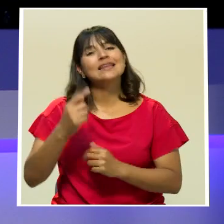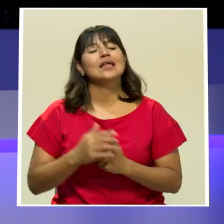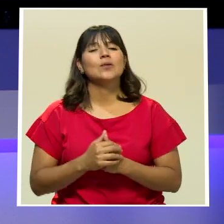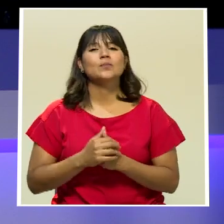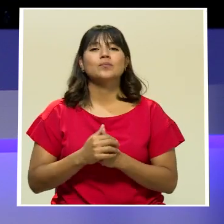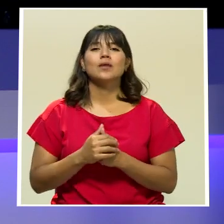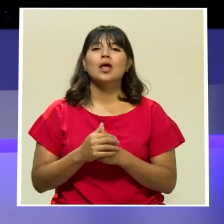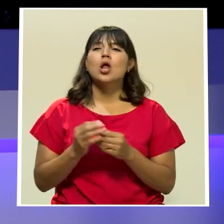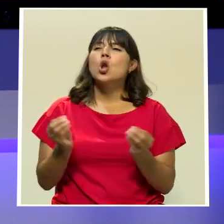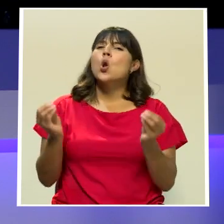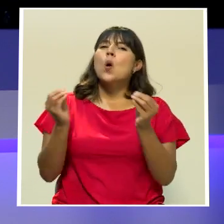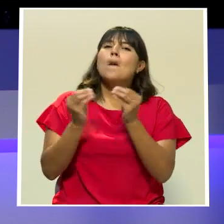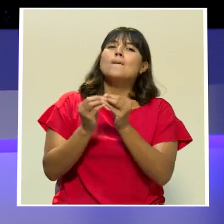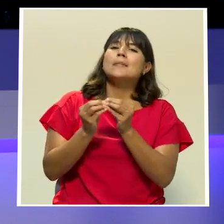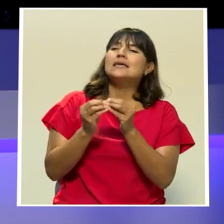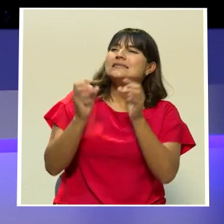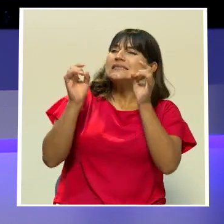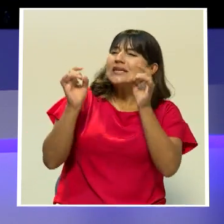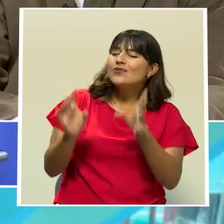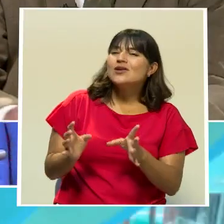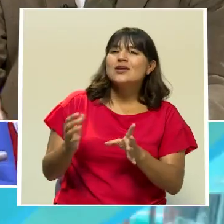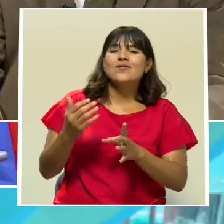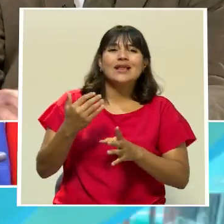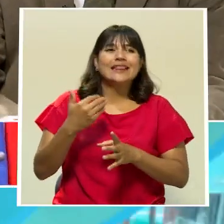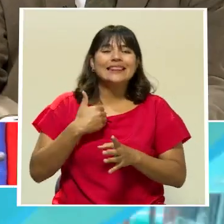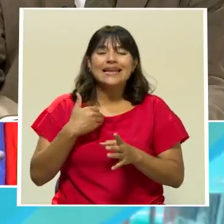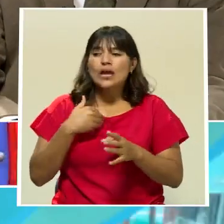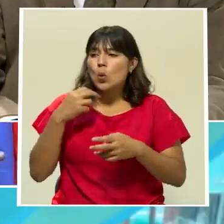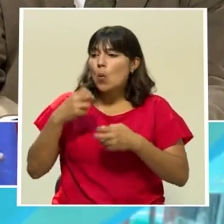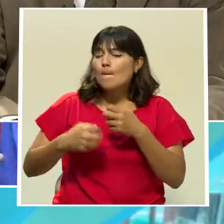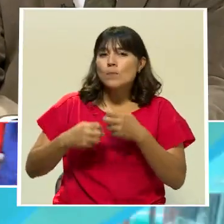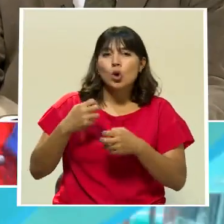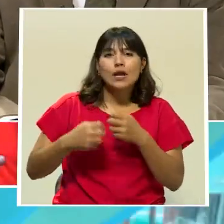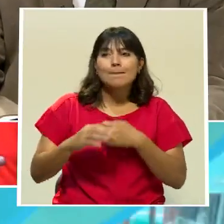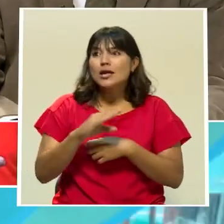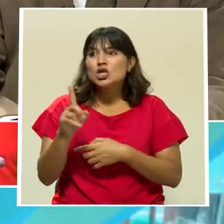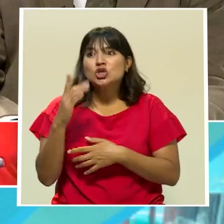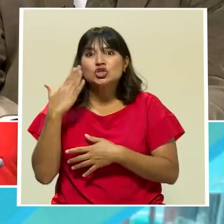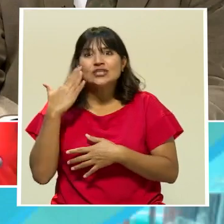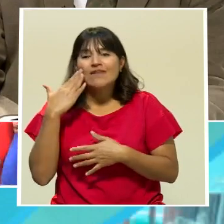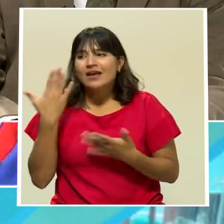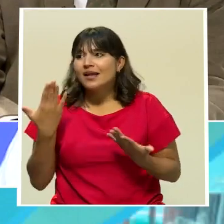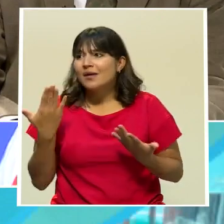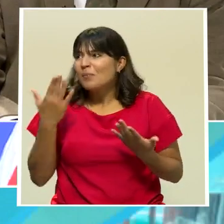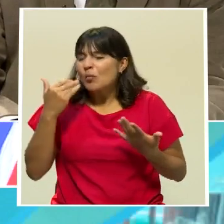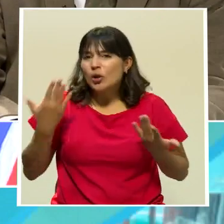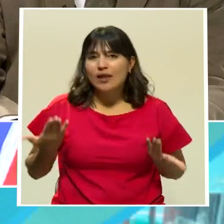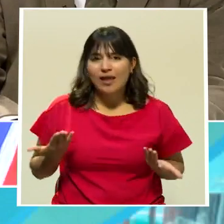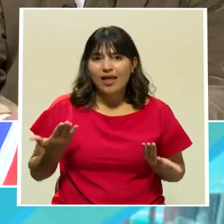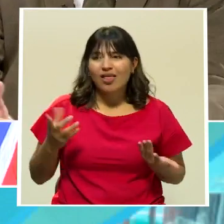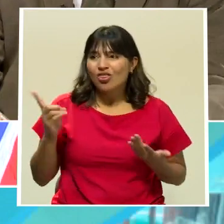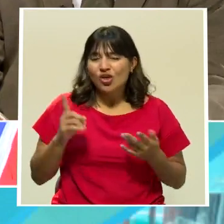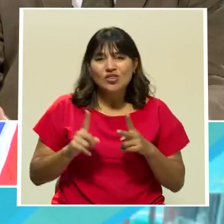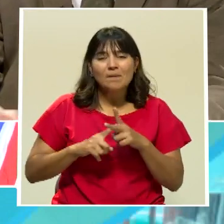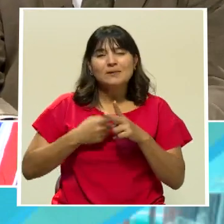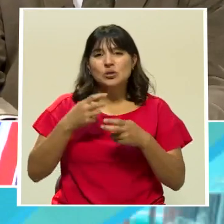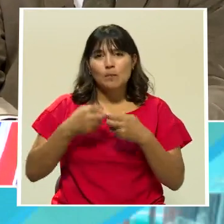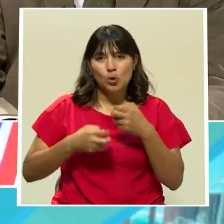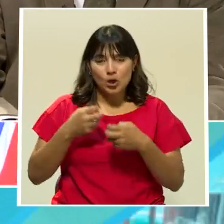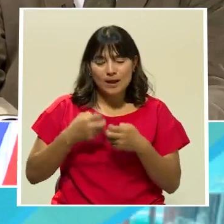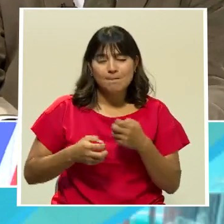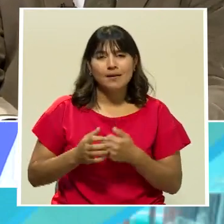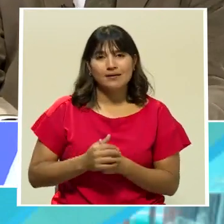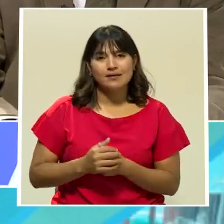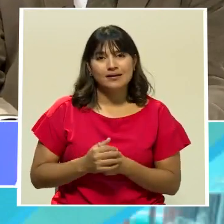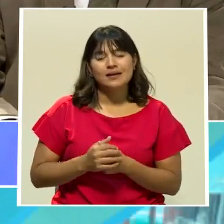saber que te están bombardeando el rancho y no saber ni de dónde vienen los tiros. Y eso tiene que ver con ese desasosiego